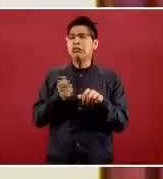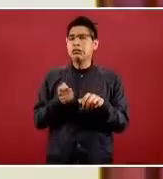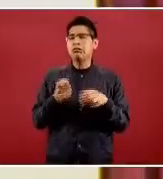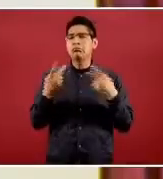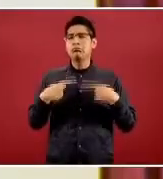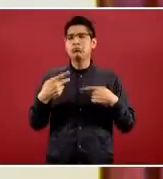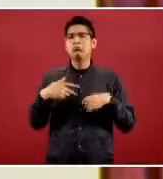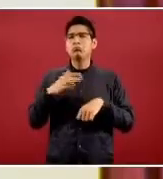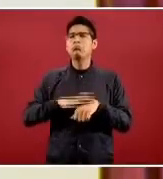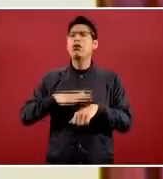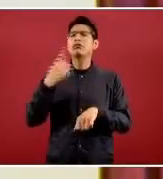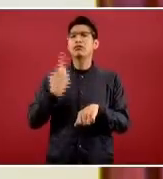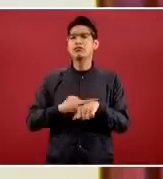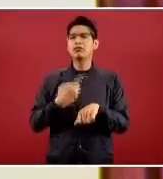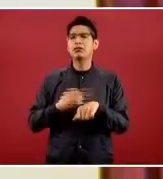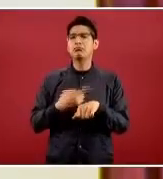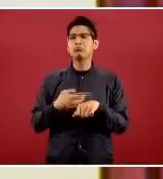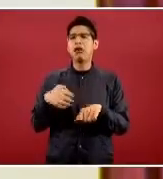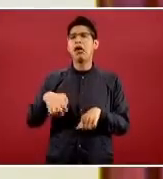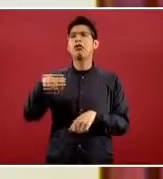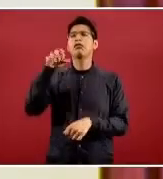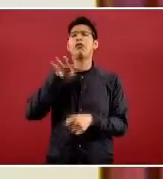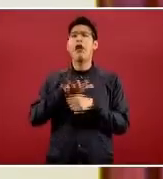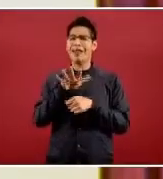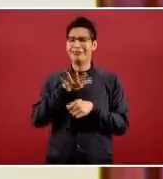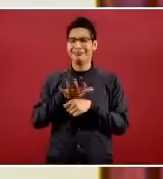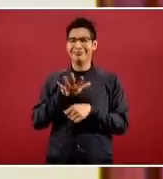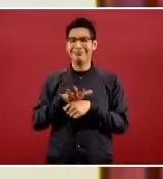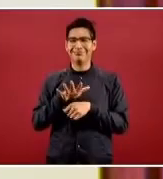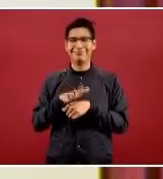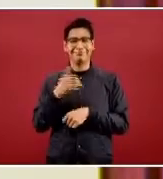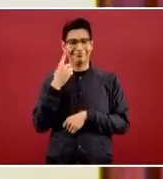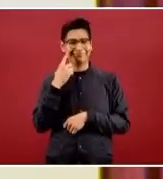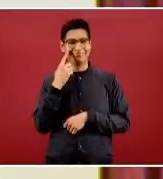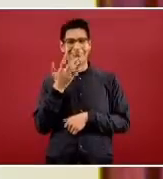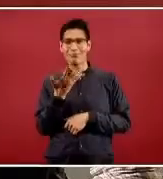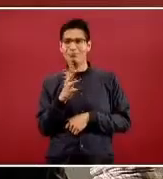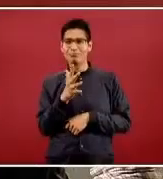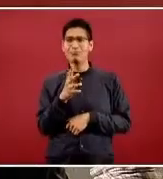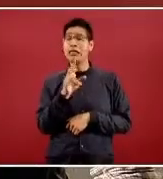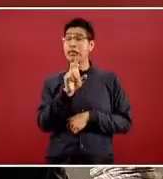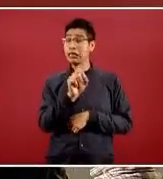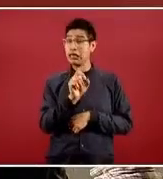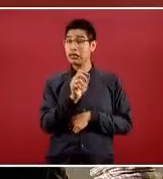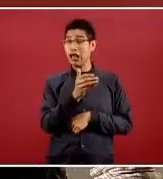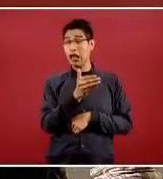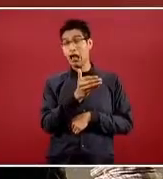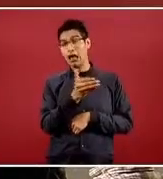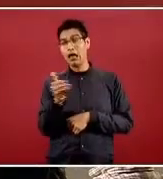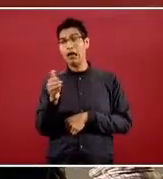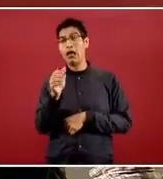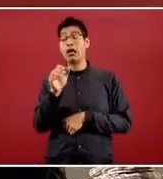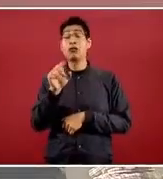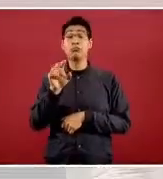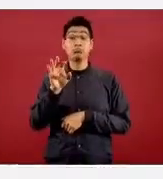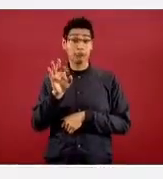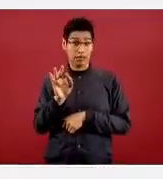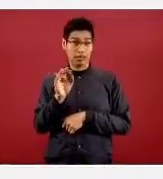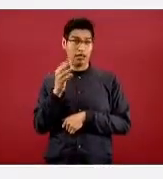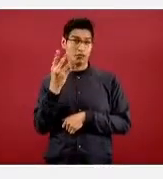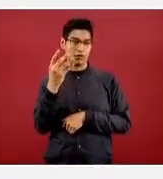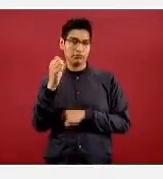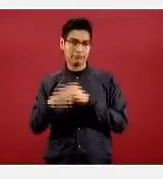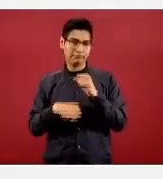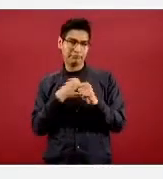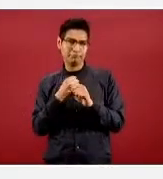o que personas que han enfermado en este caso, ha estado precisamente entre los 30 y los 44 años. Estamos hablando de